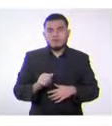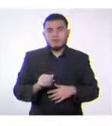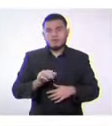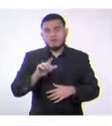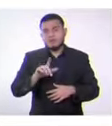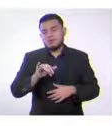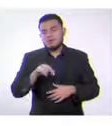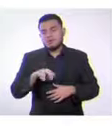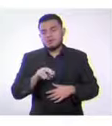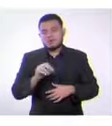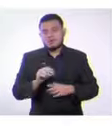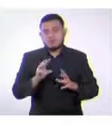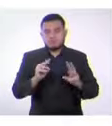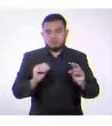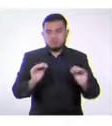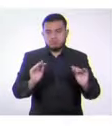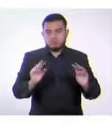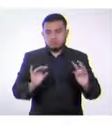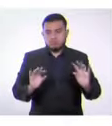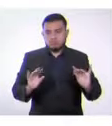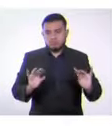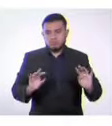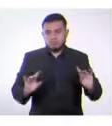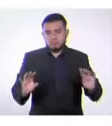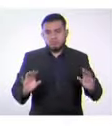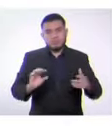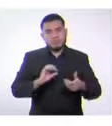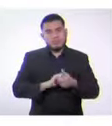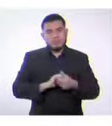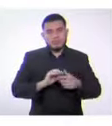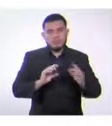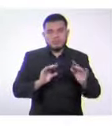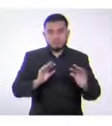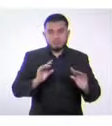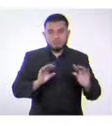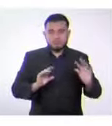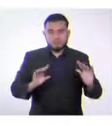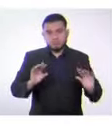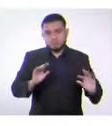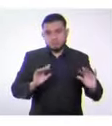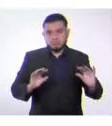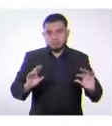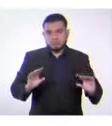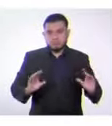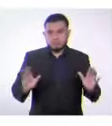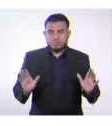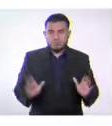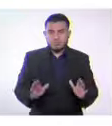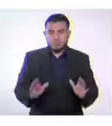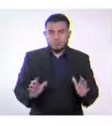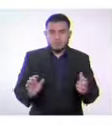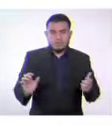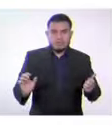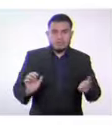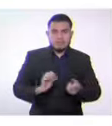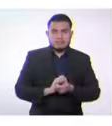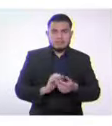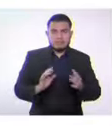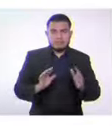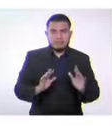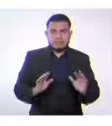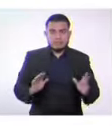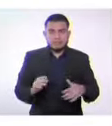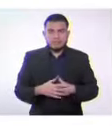líquidos tienen sus partículas unidas, pero las fuerzas de atracción son más débiles que en los